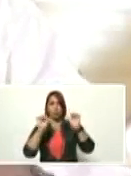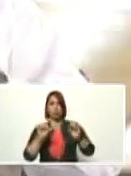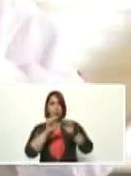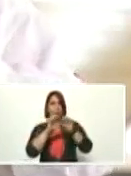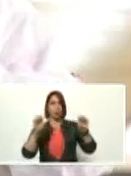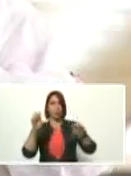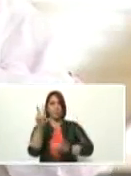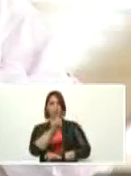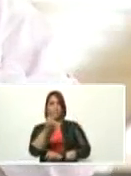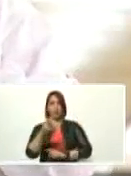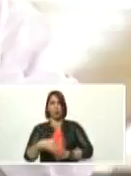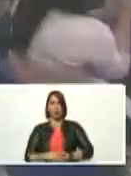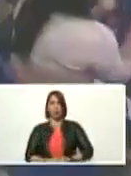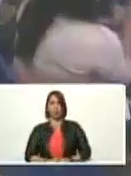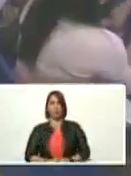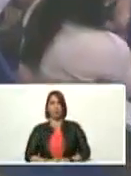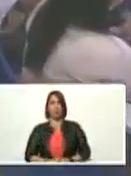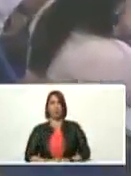educativo venezolano.